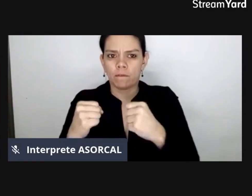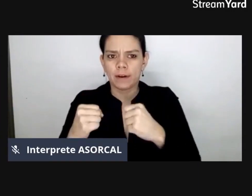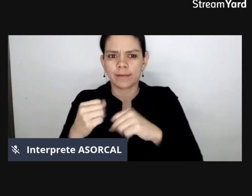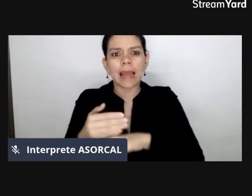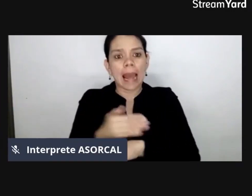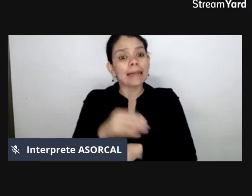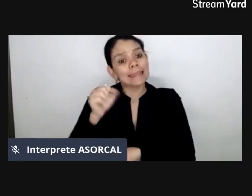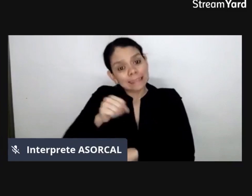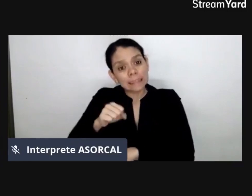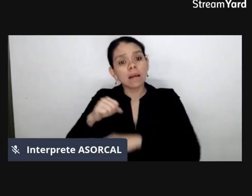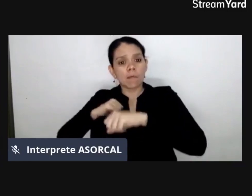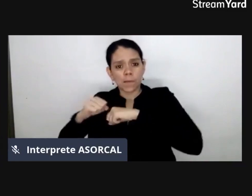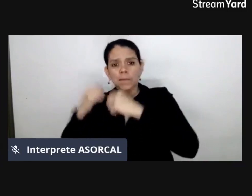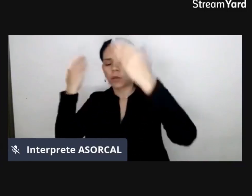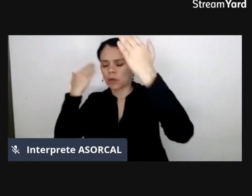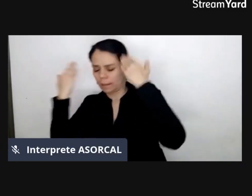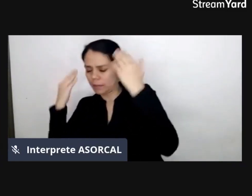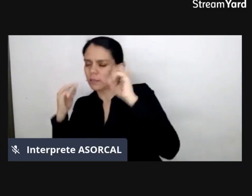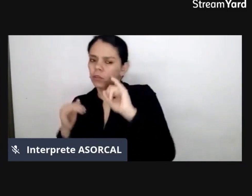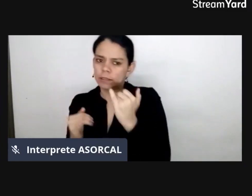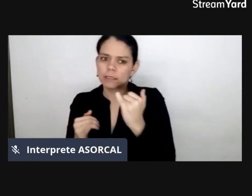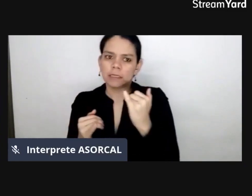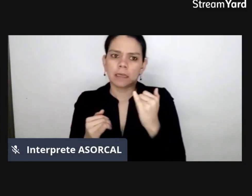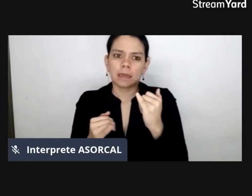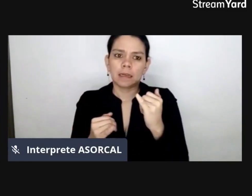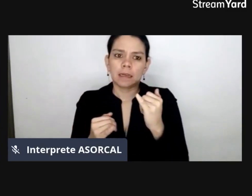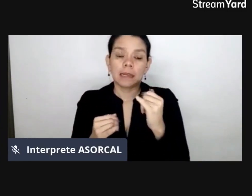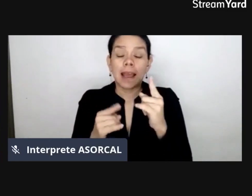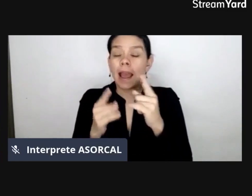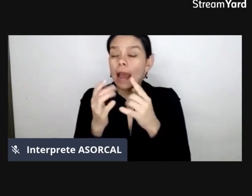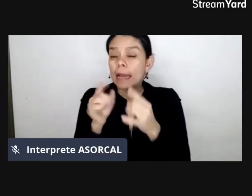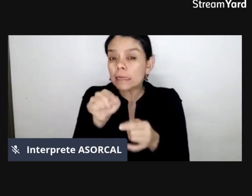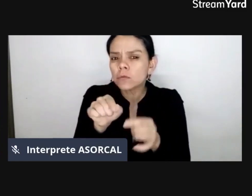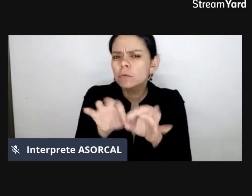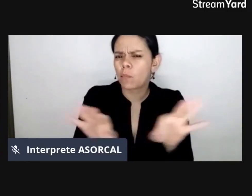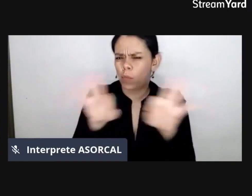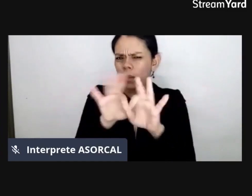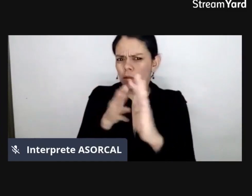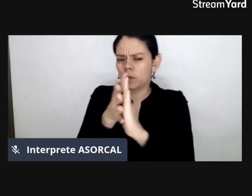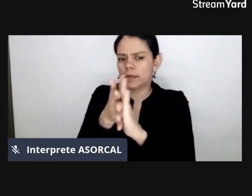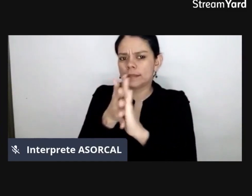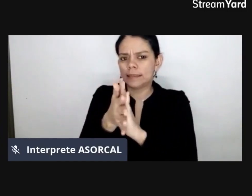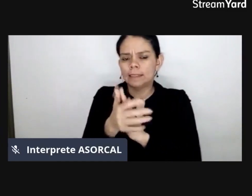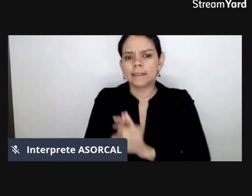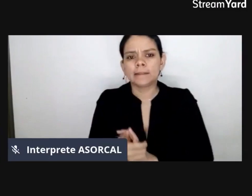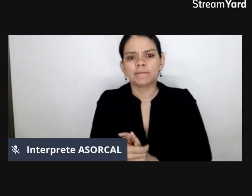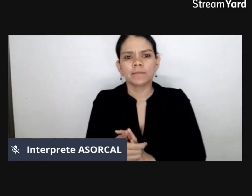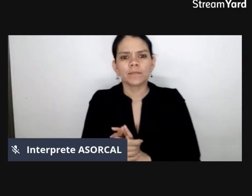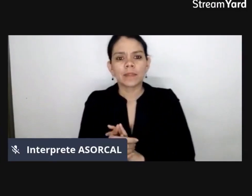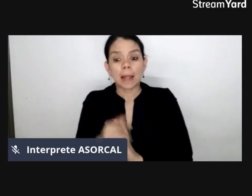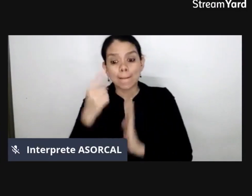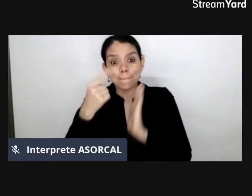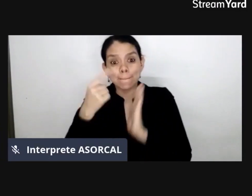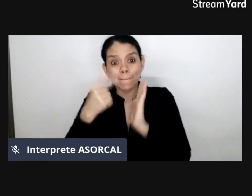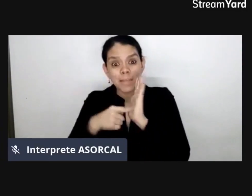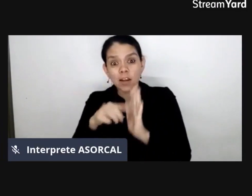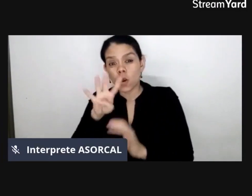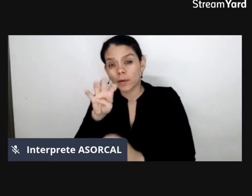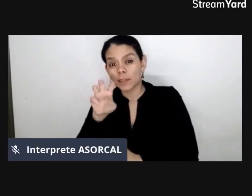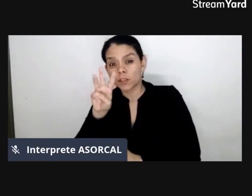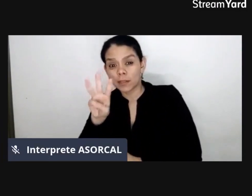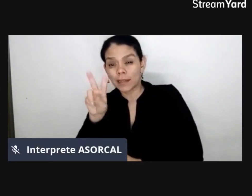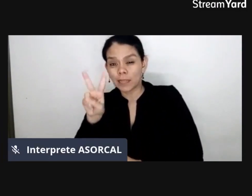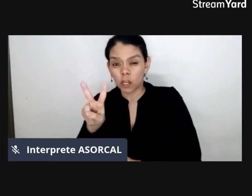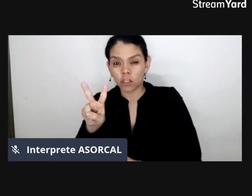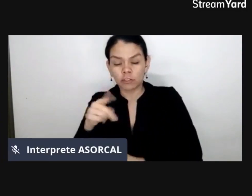ahora es algo, me parece que hay que prestarle atención, como el furioso levantamiento de 1932 o